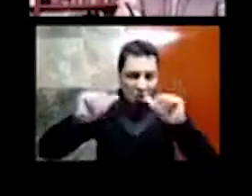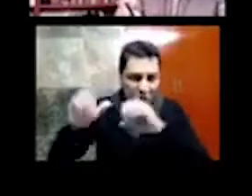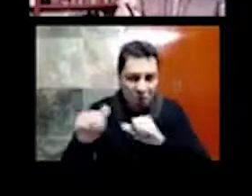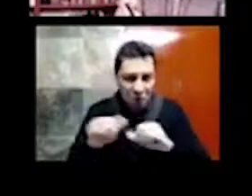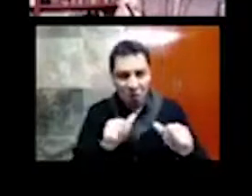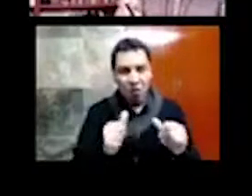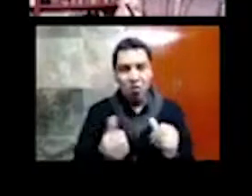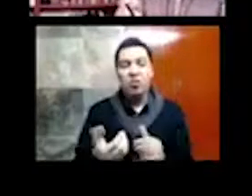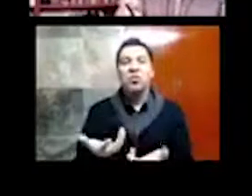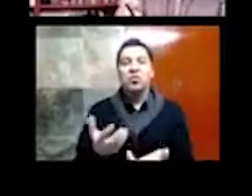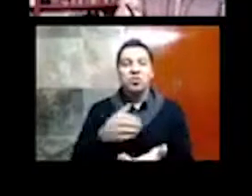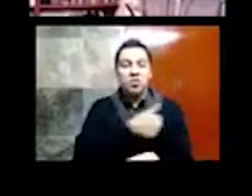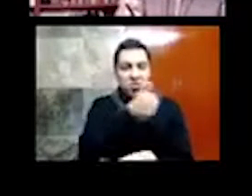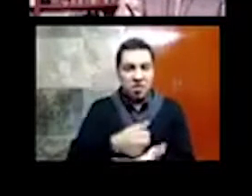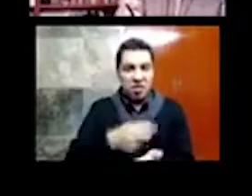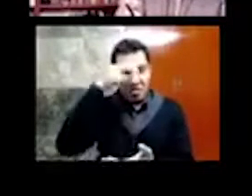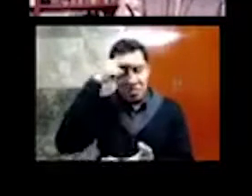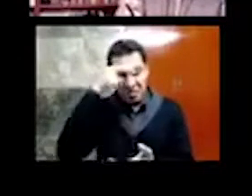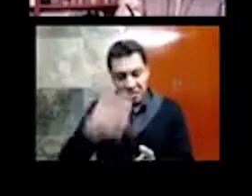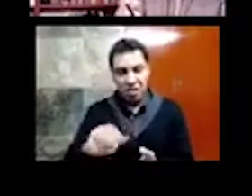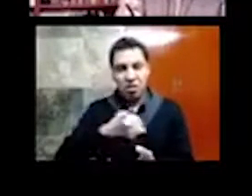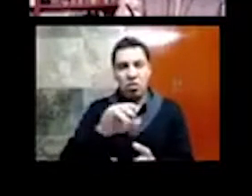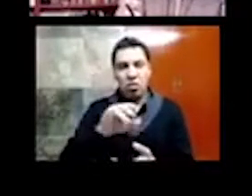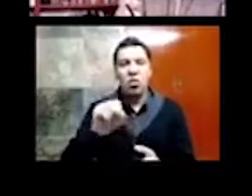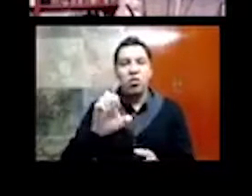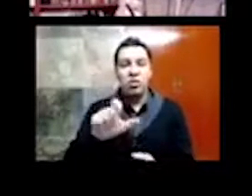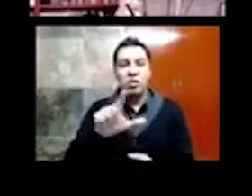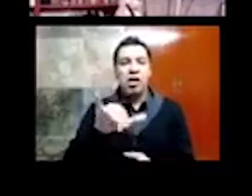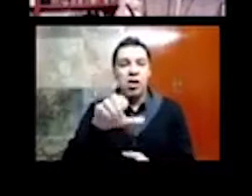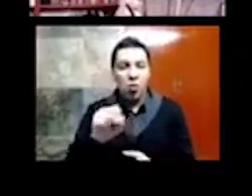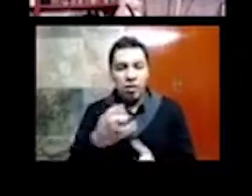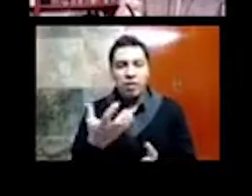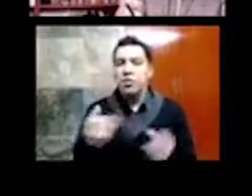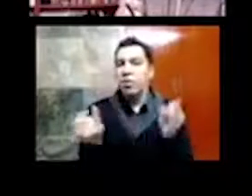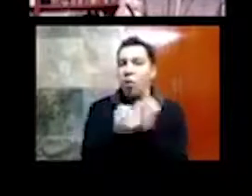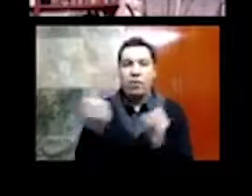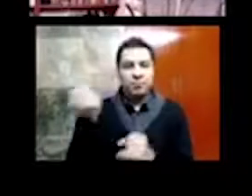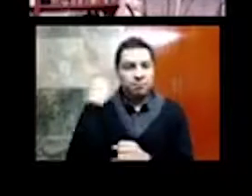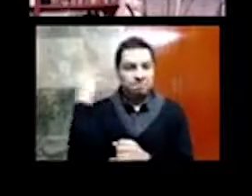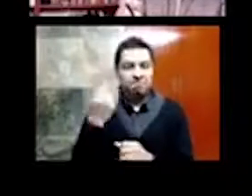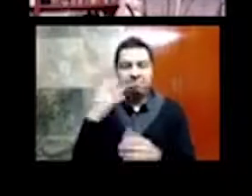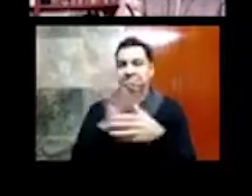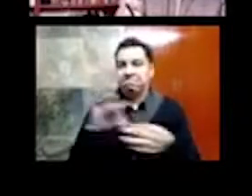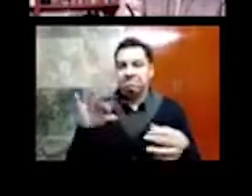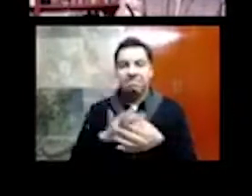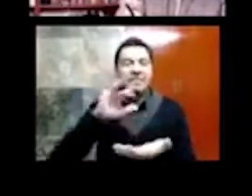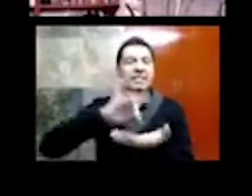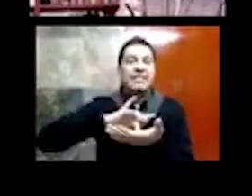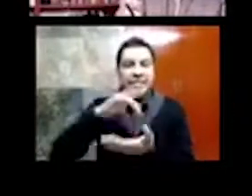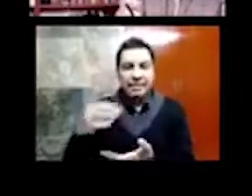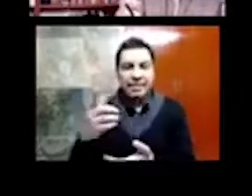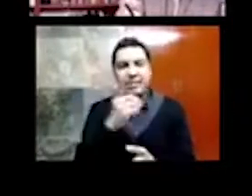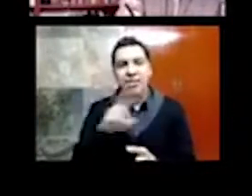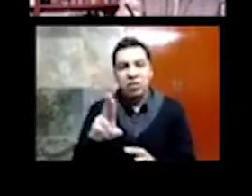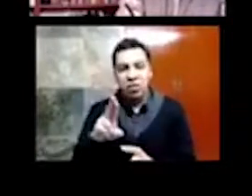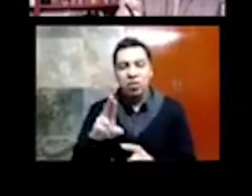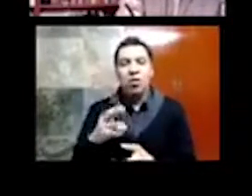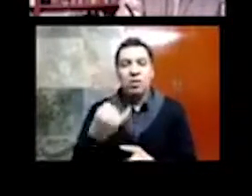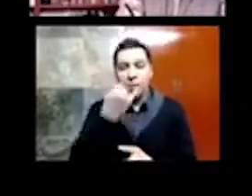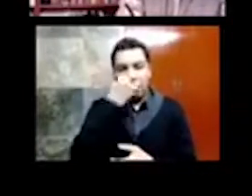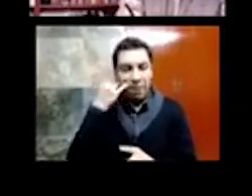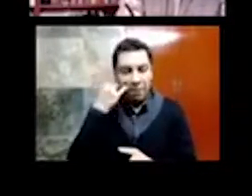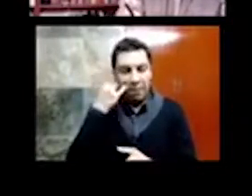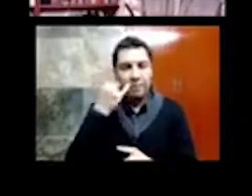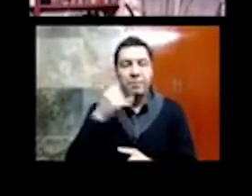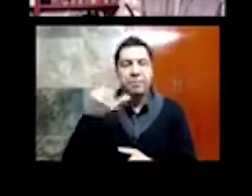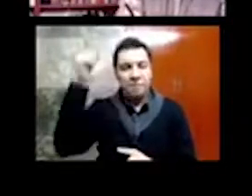de México. José Luis Alamilla Soto, excelente ciclo de presentaciones. Agradezco al doctor Javier Delgado Campos y a la maestra Lila